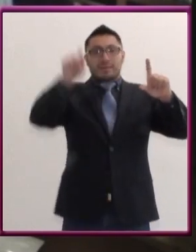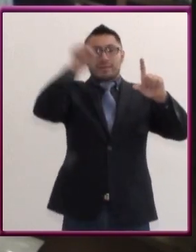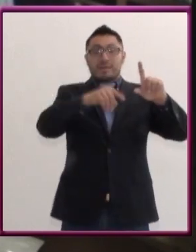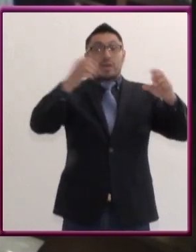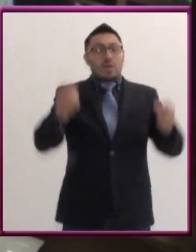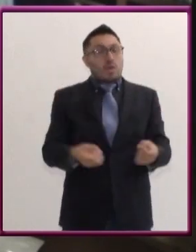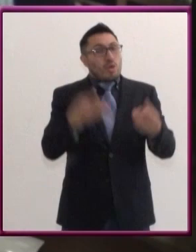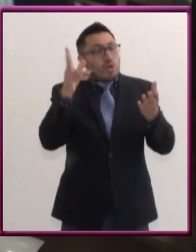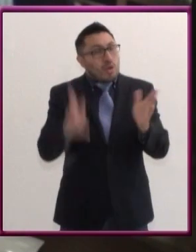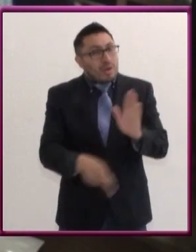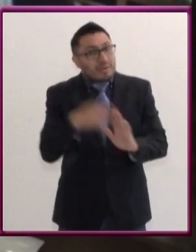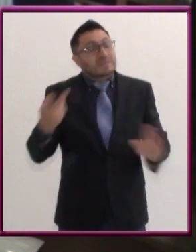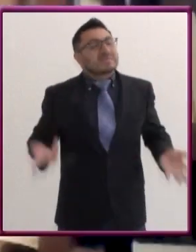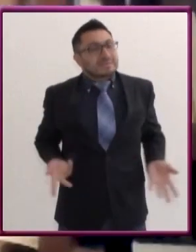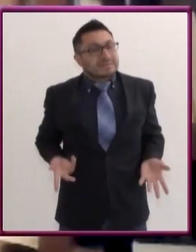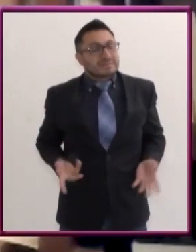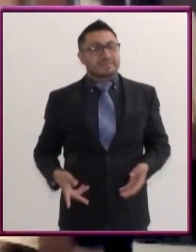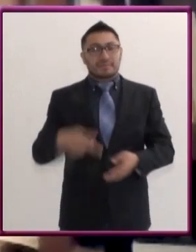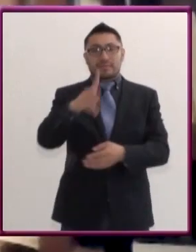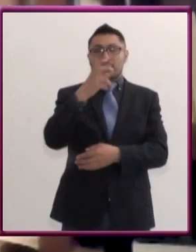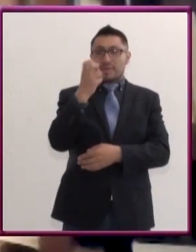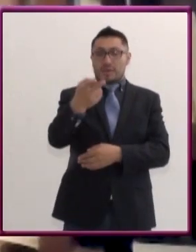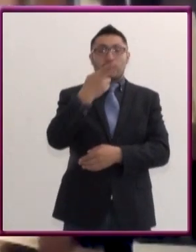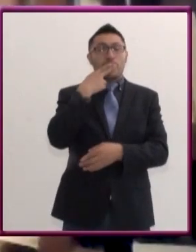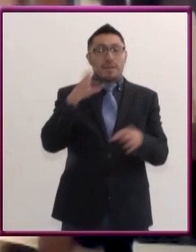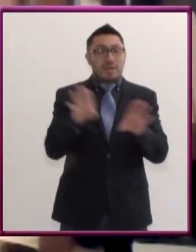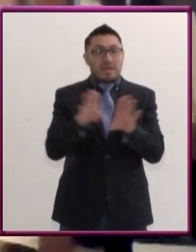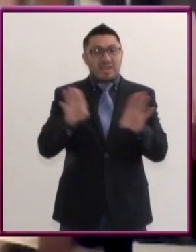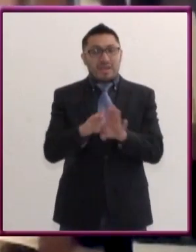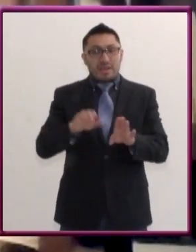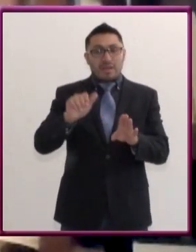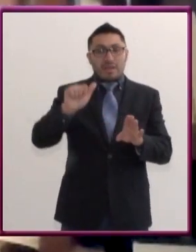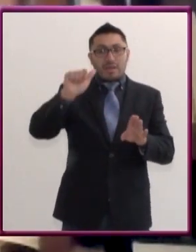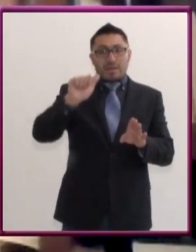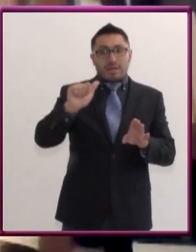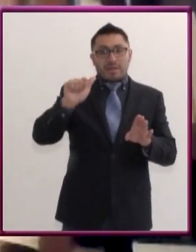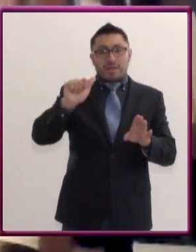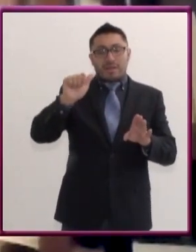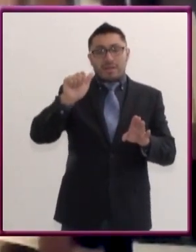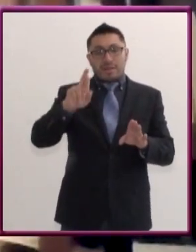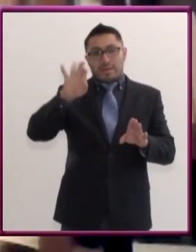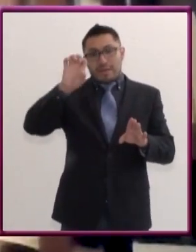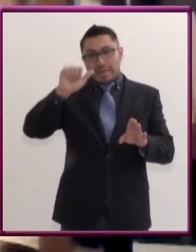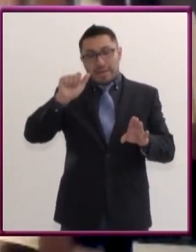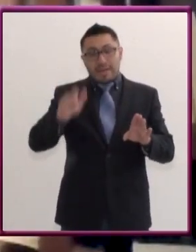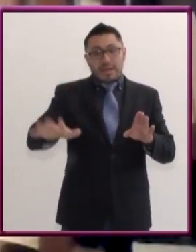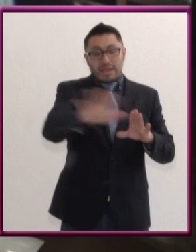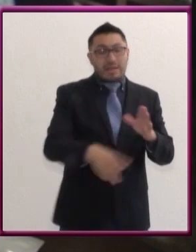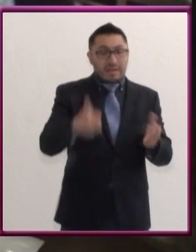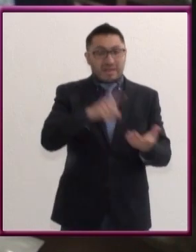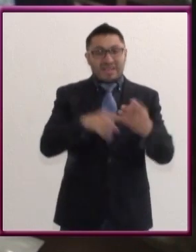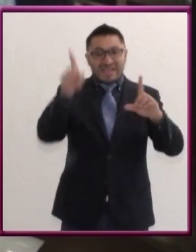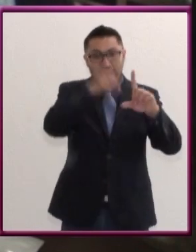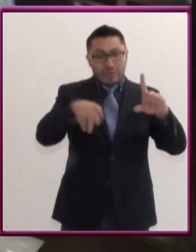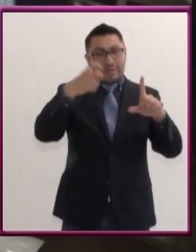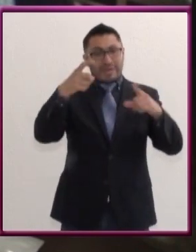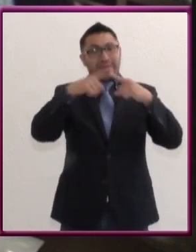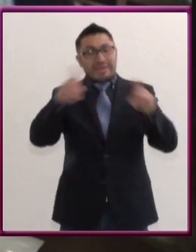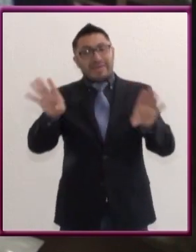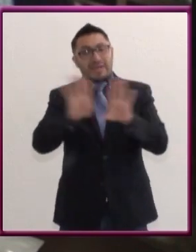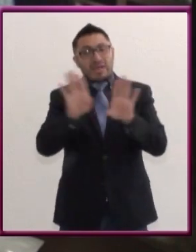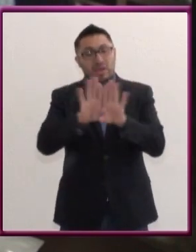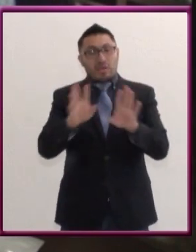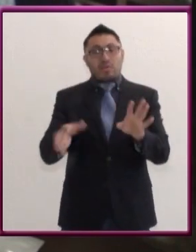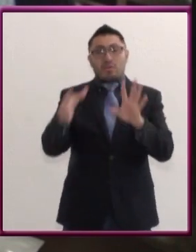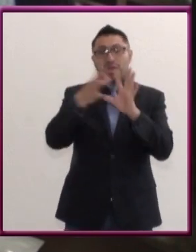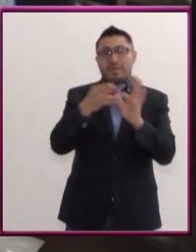así. Ellos lo referían en términos del área del círculo, que es diferente. Y se puede mirar desde